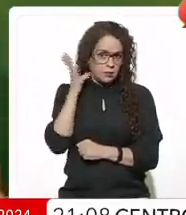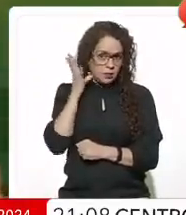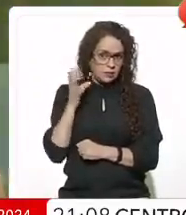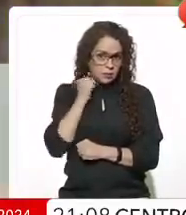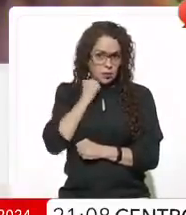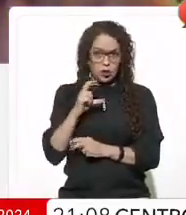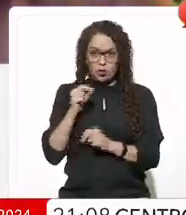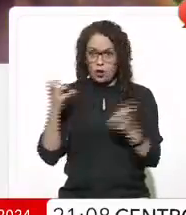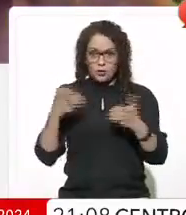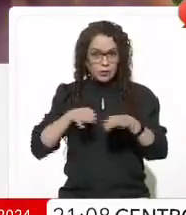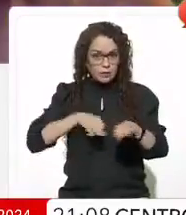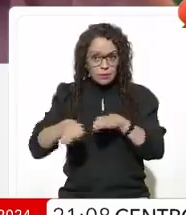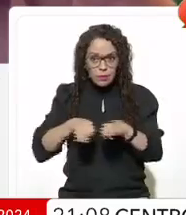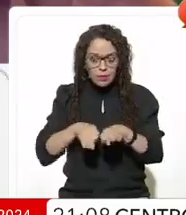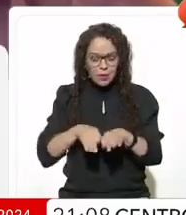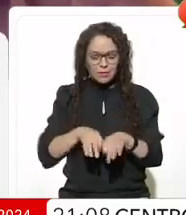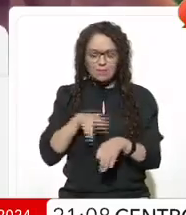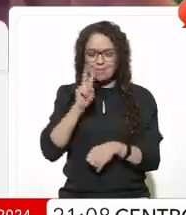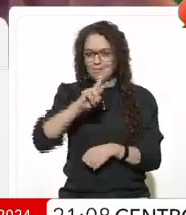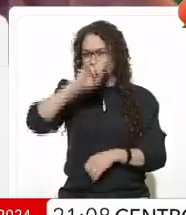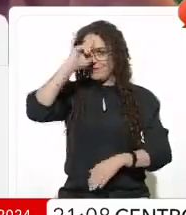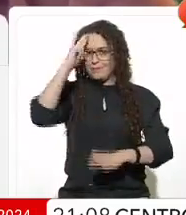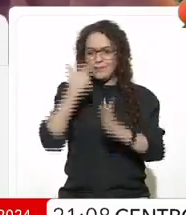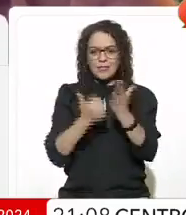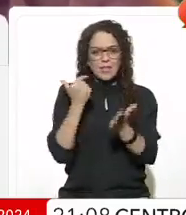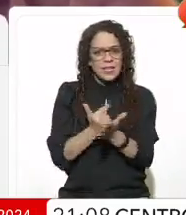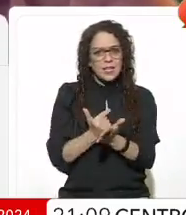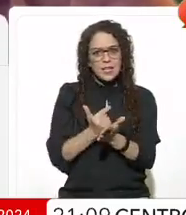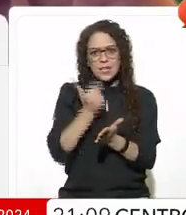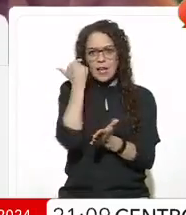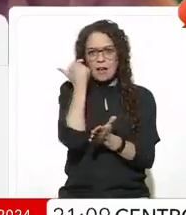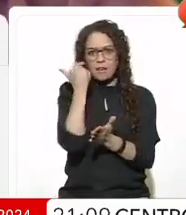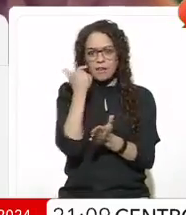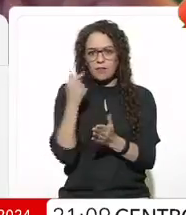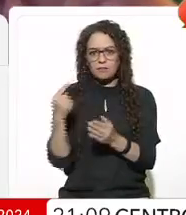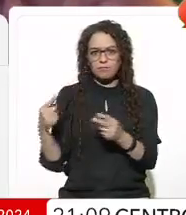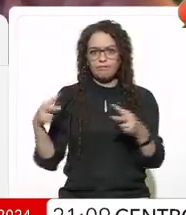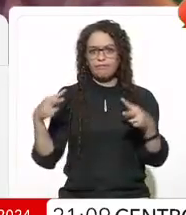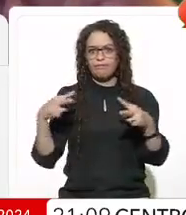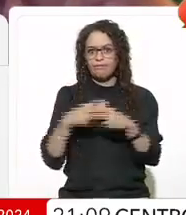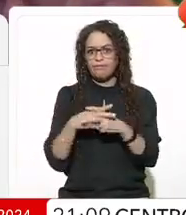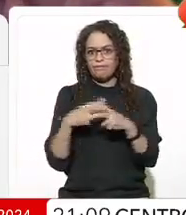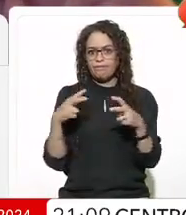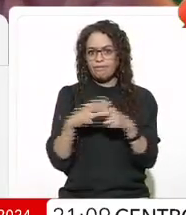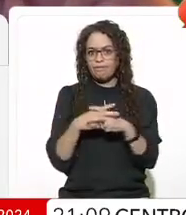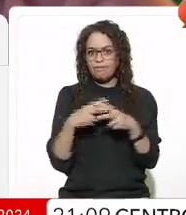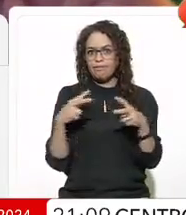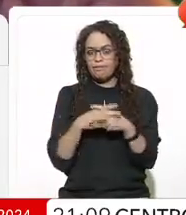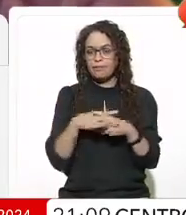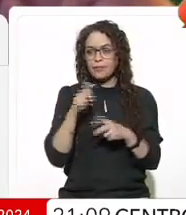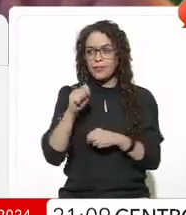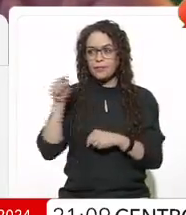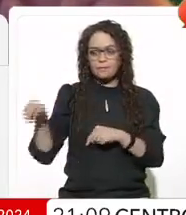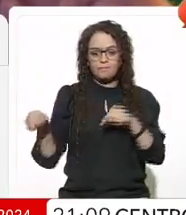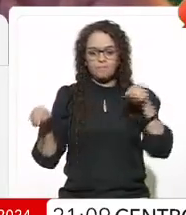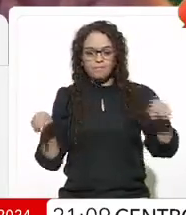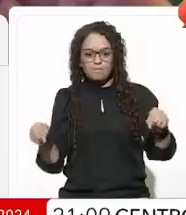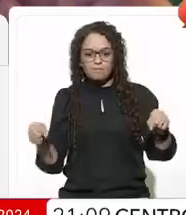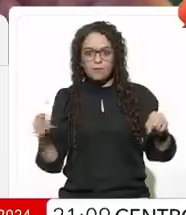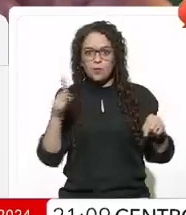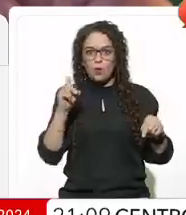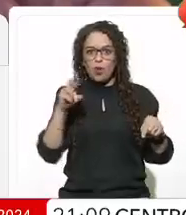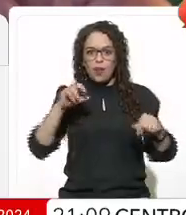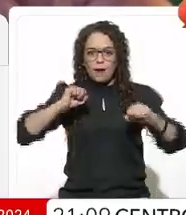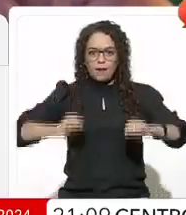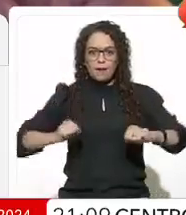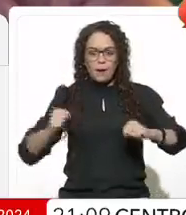es un despropósito. Estamos ante un conflicto de poderes gravísimo porque además daña la certeza. ¿Por qué? Porque ellos decidieron irse a